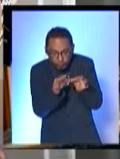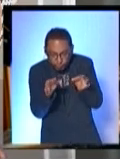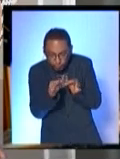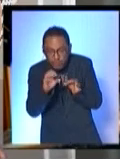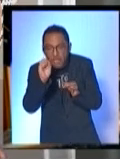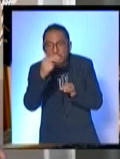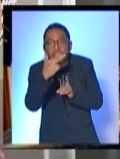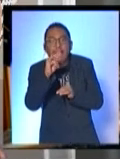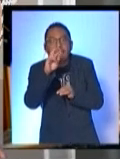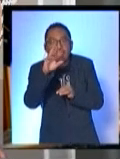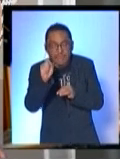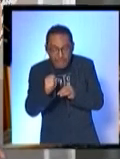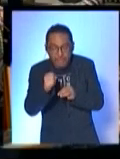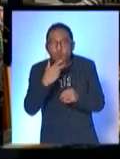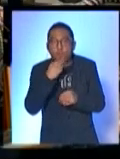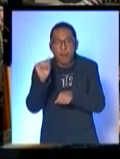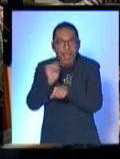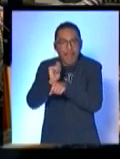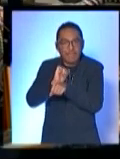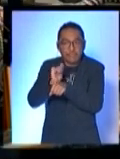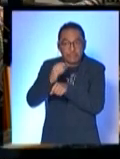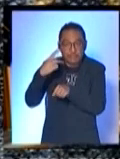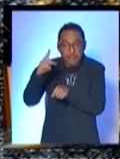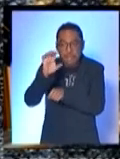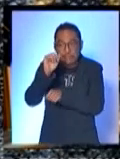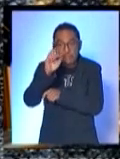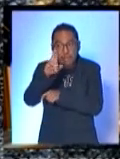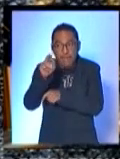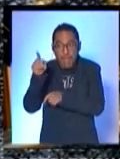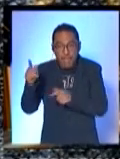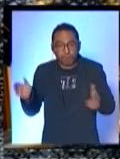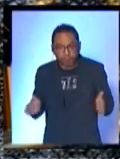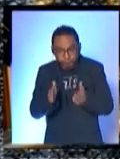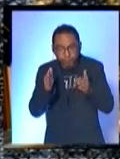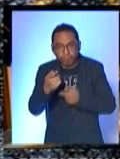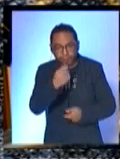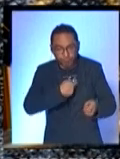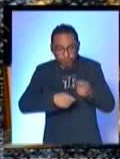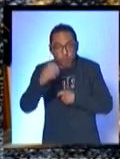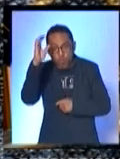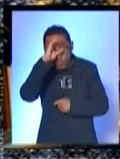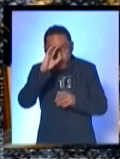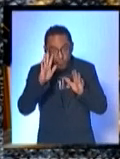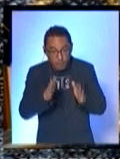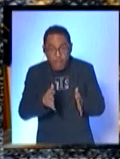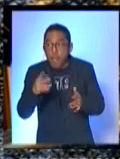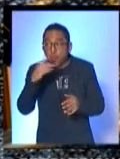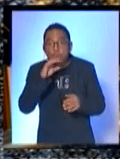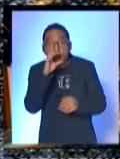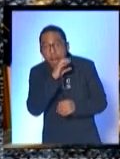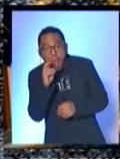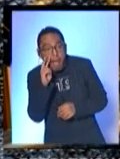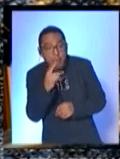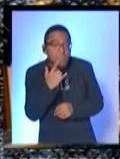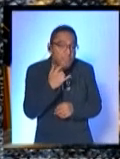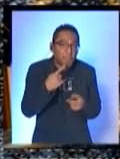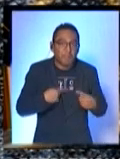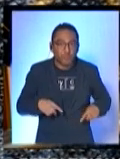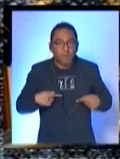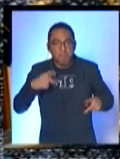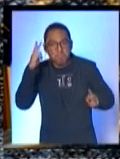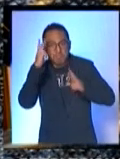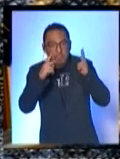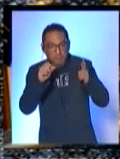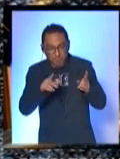El artista plástico César Menchaca es el promotor de este intercambio cultural que ya ha causado curiosidad entre los visitantes del